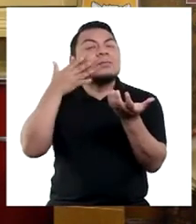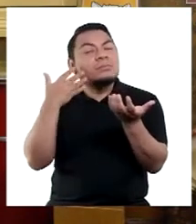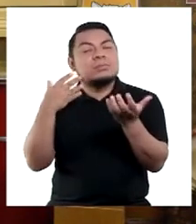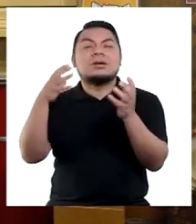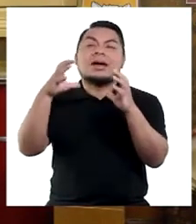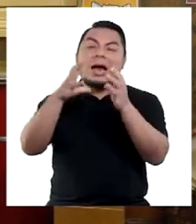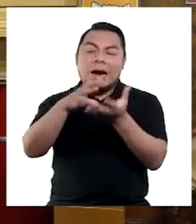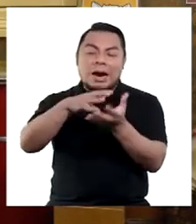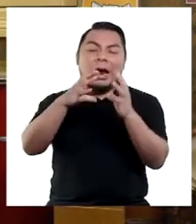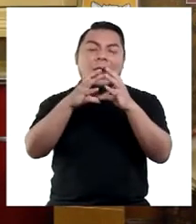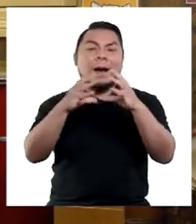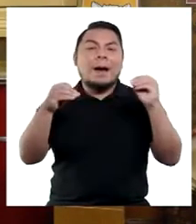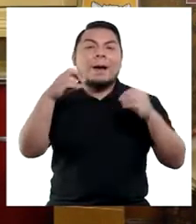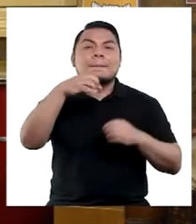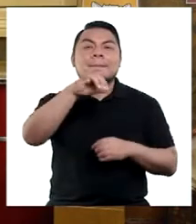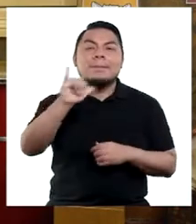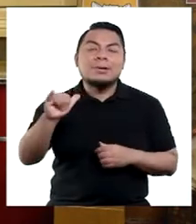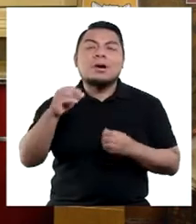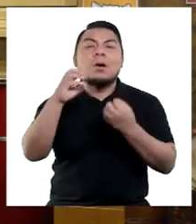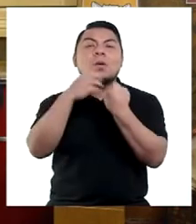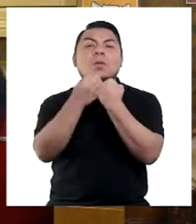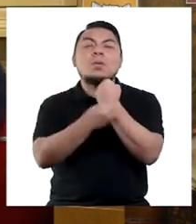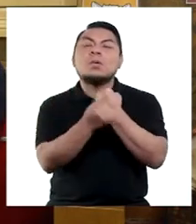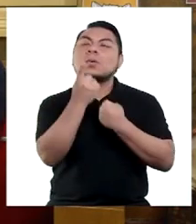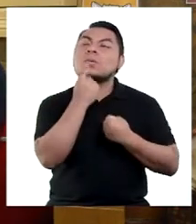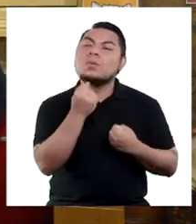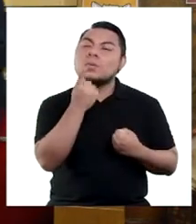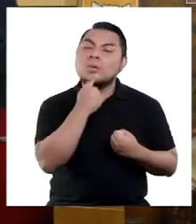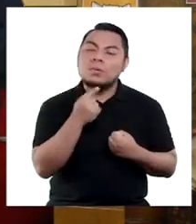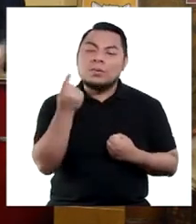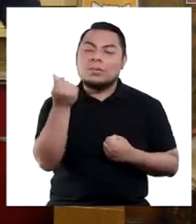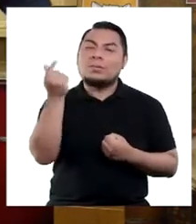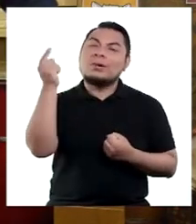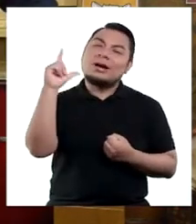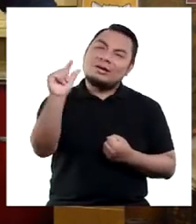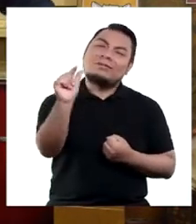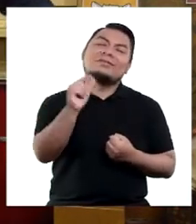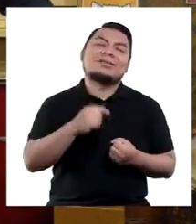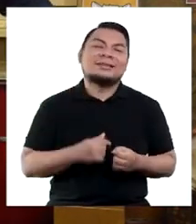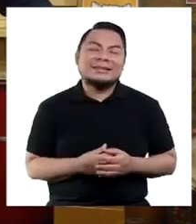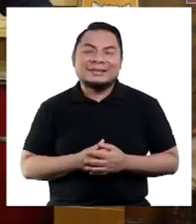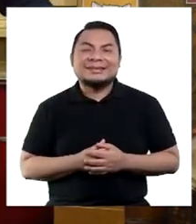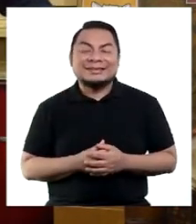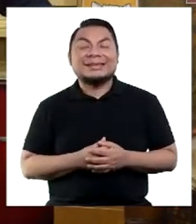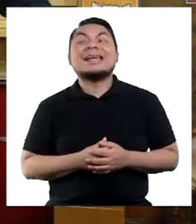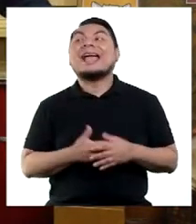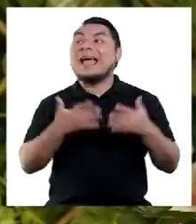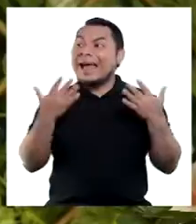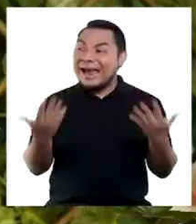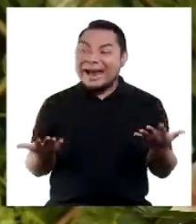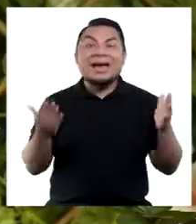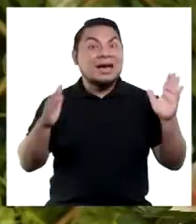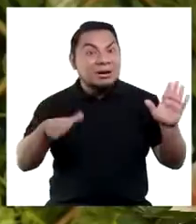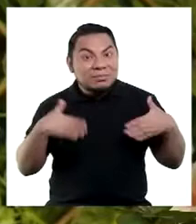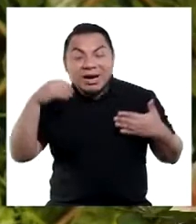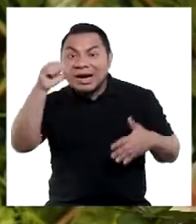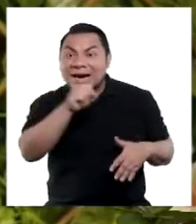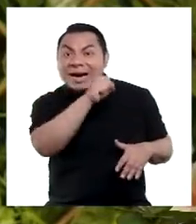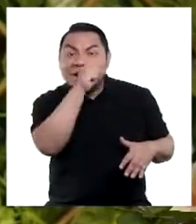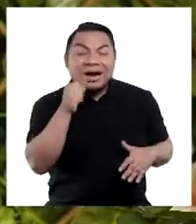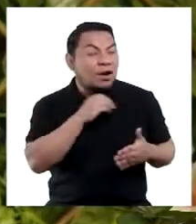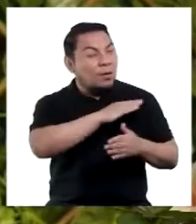chirimoya y papaya uvas fresas de oferta entonces